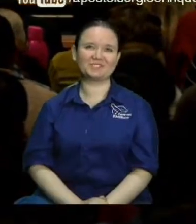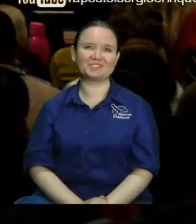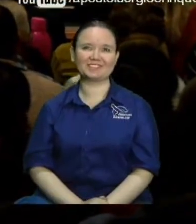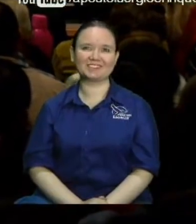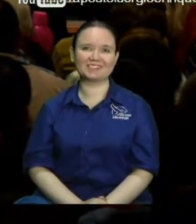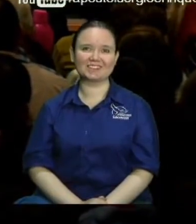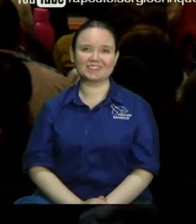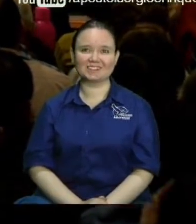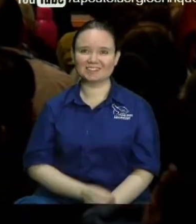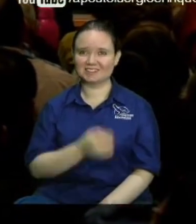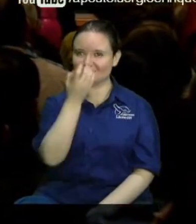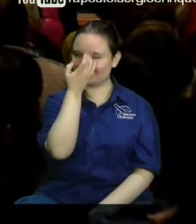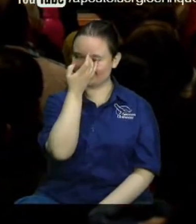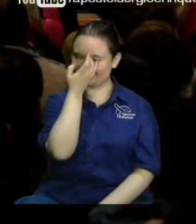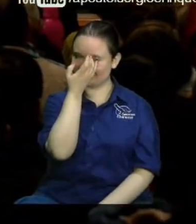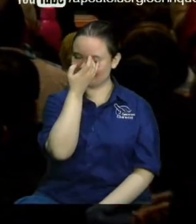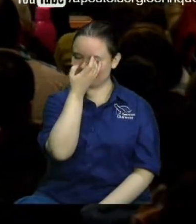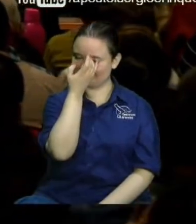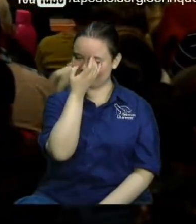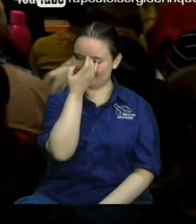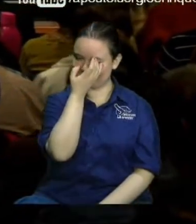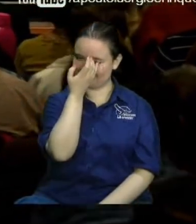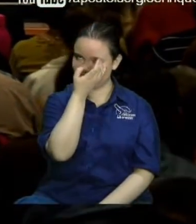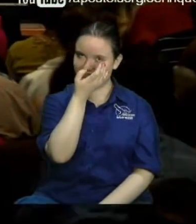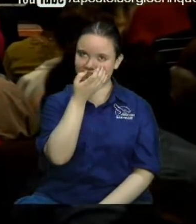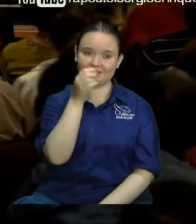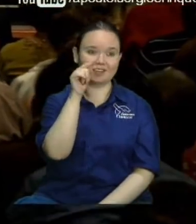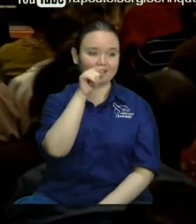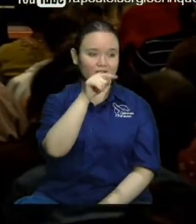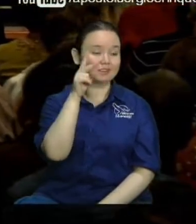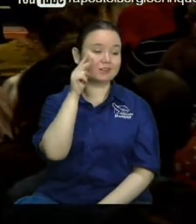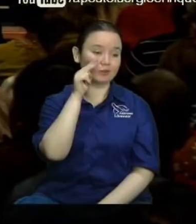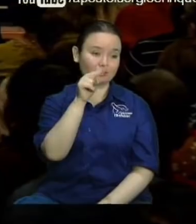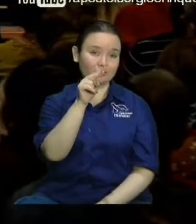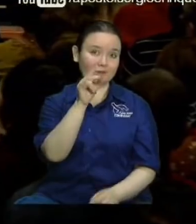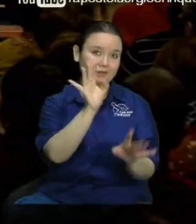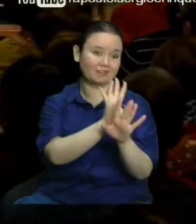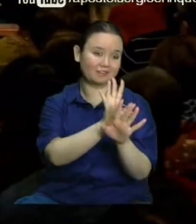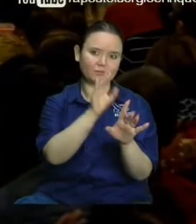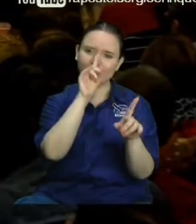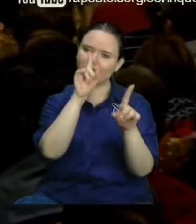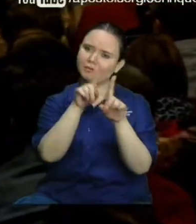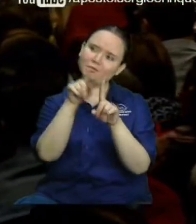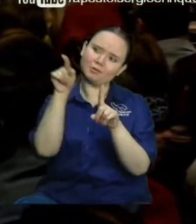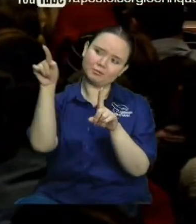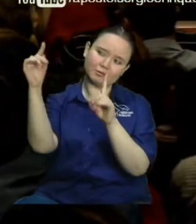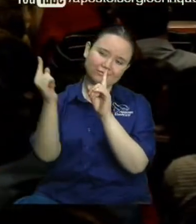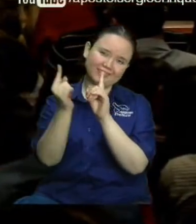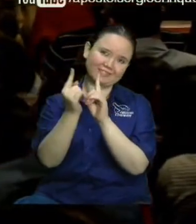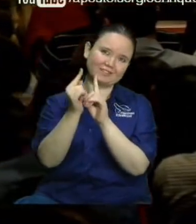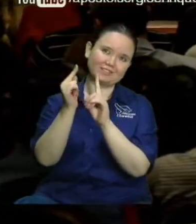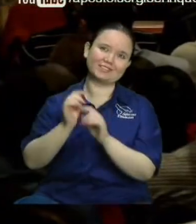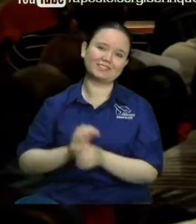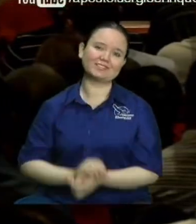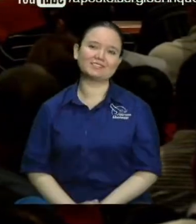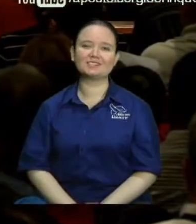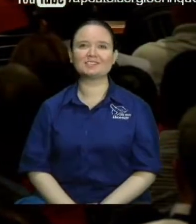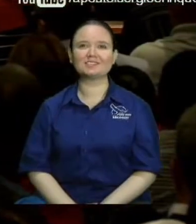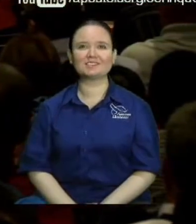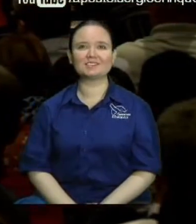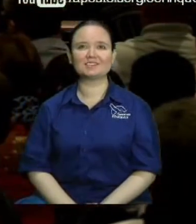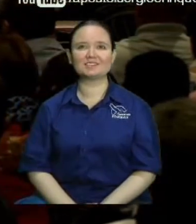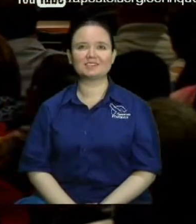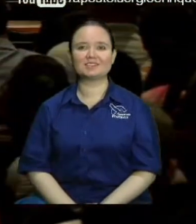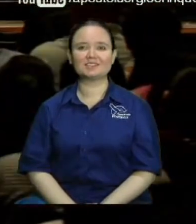A vos sí te miro allá. A ustedes sí los miro allá. Y